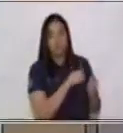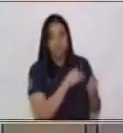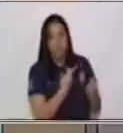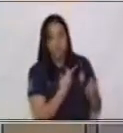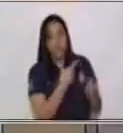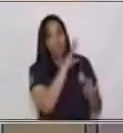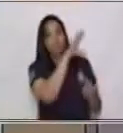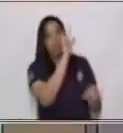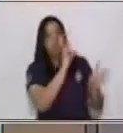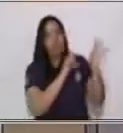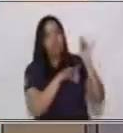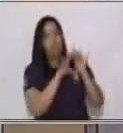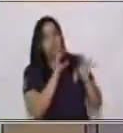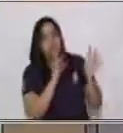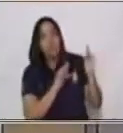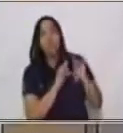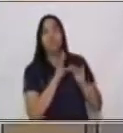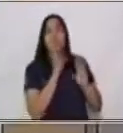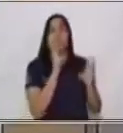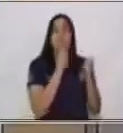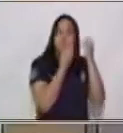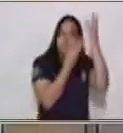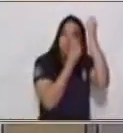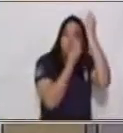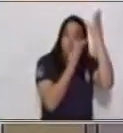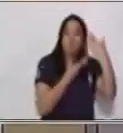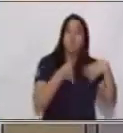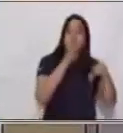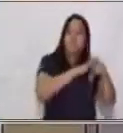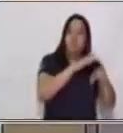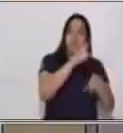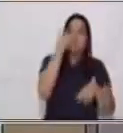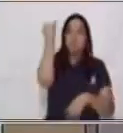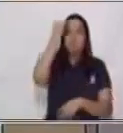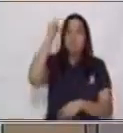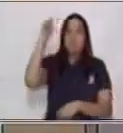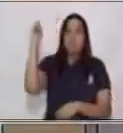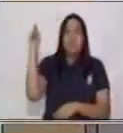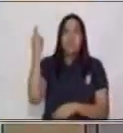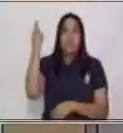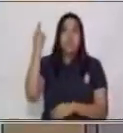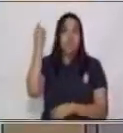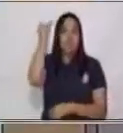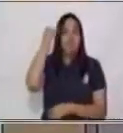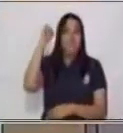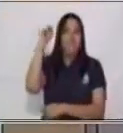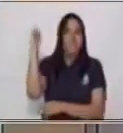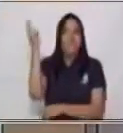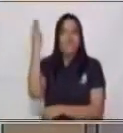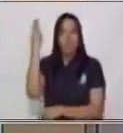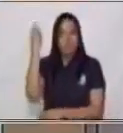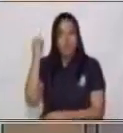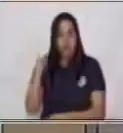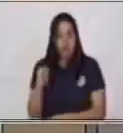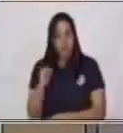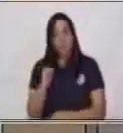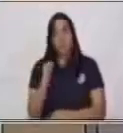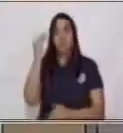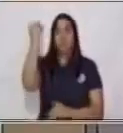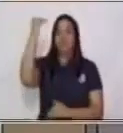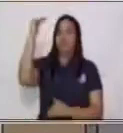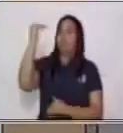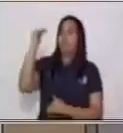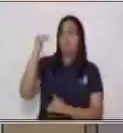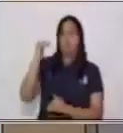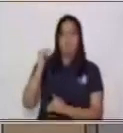tema, luego subtemas si existieren, las ideas principales y luego las ideas secundarias en esa jerarquía.